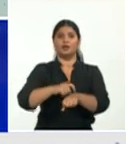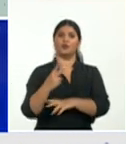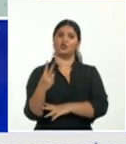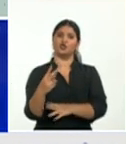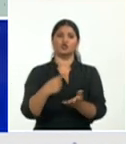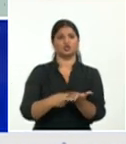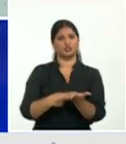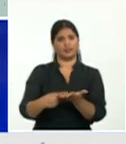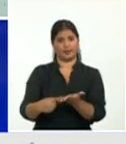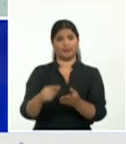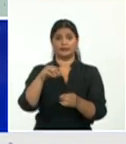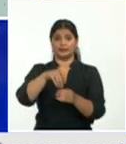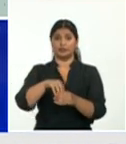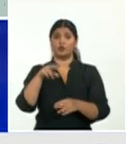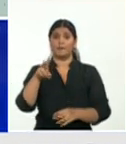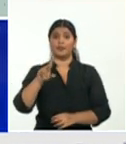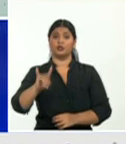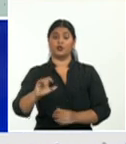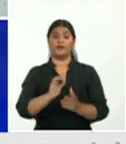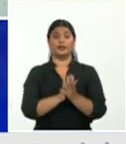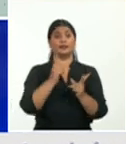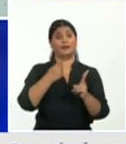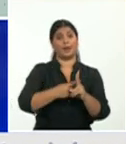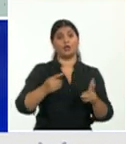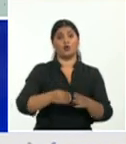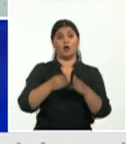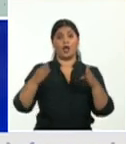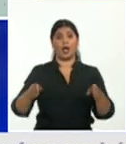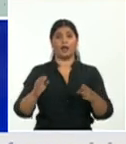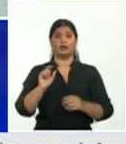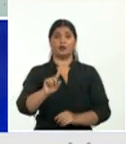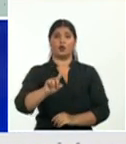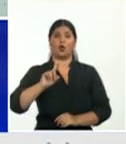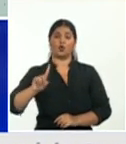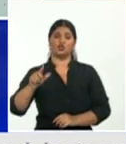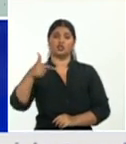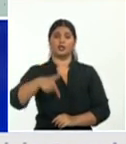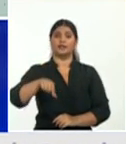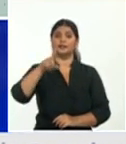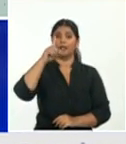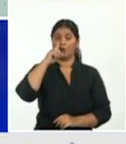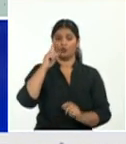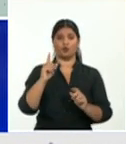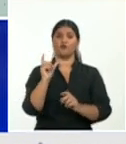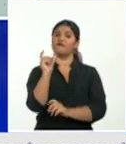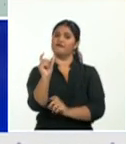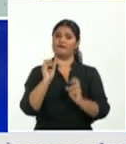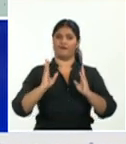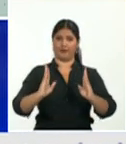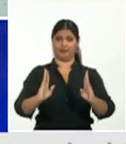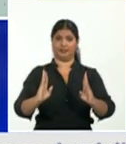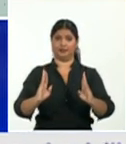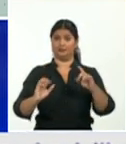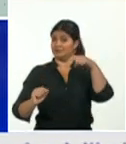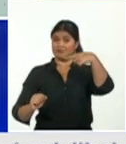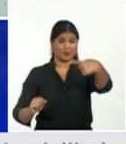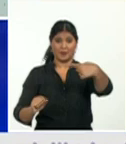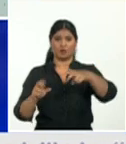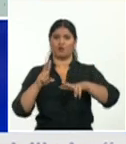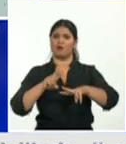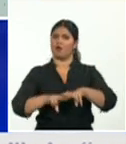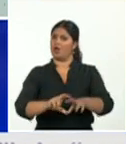de 29 de mayo al 11 de junio. Lo encabeza La Habana con 6.177